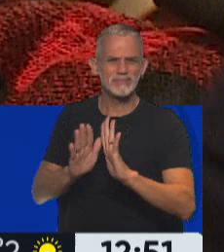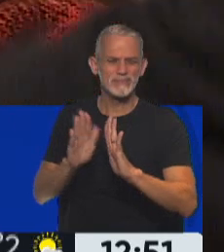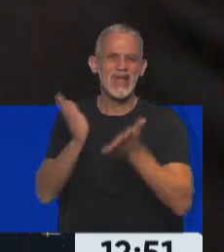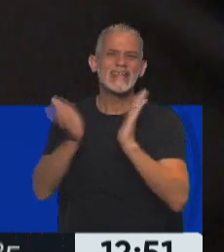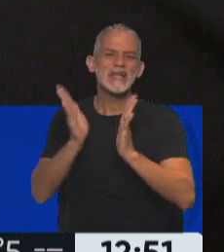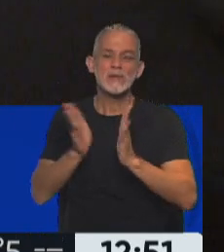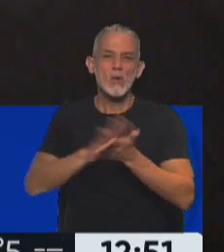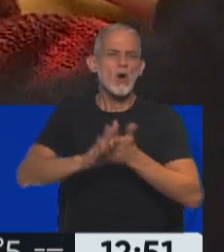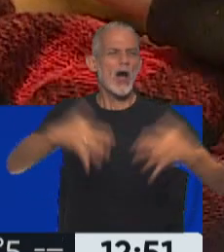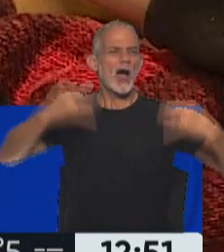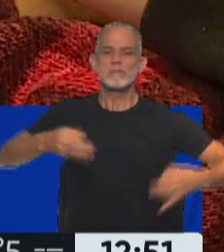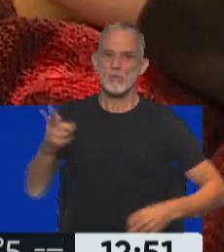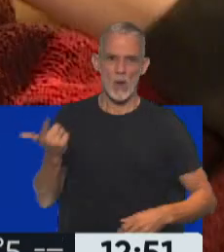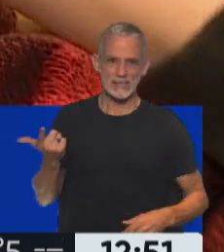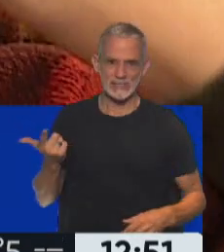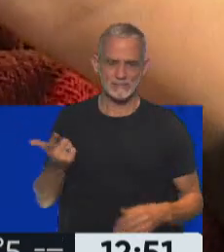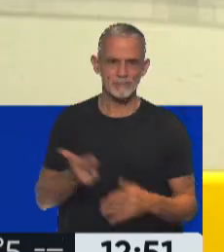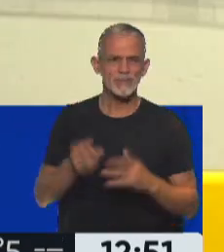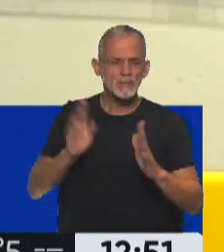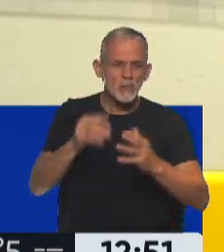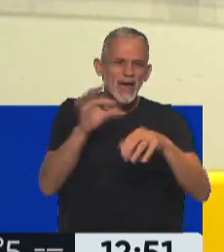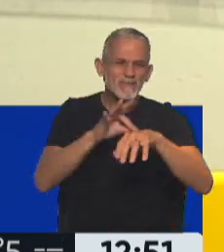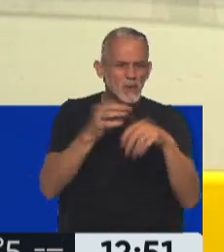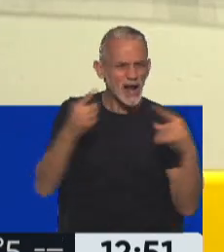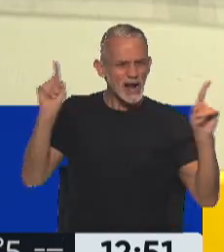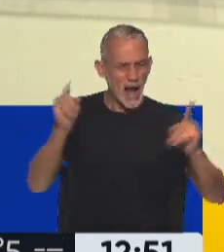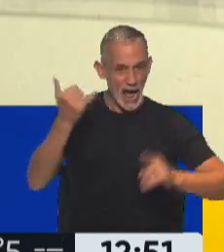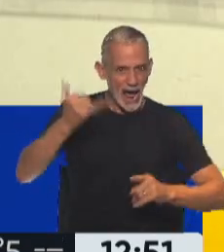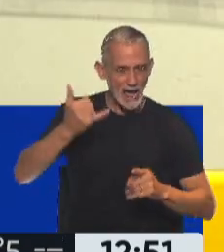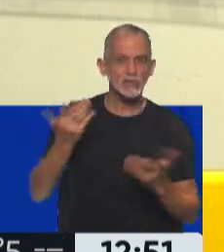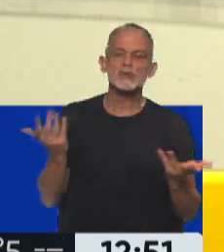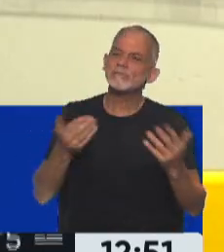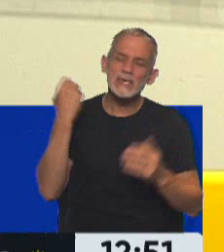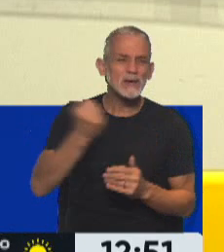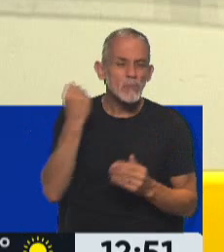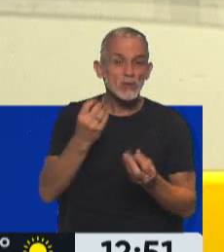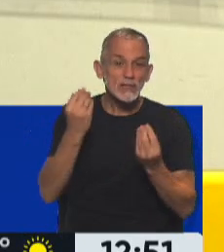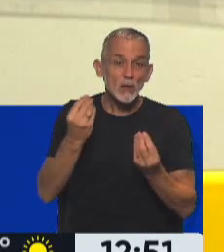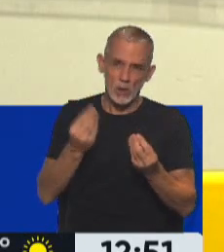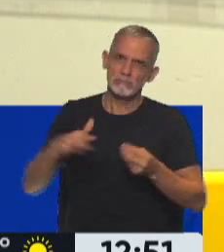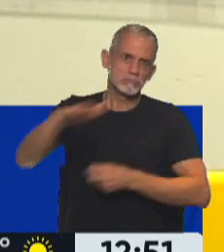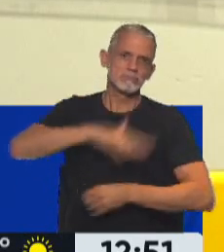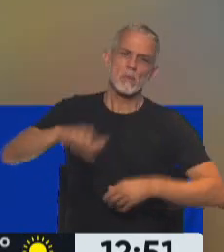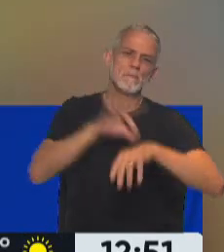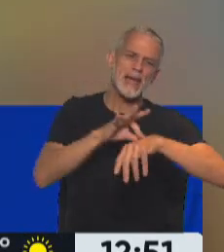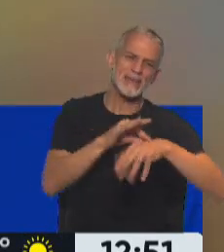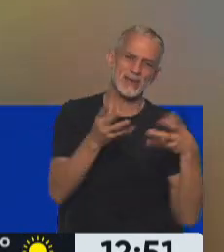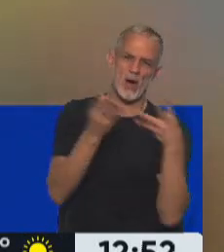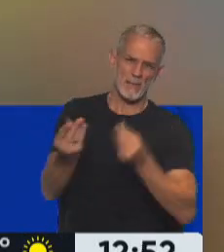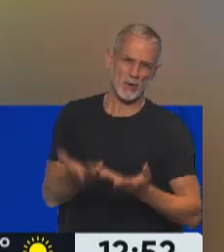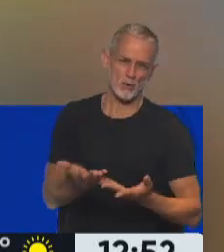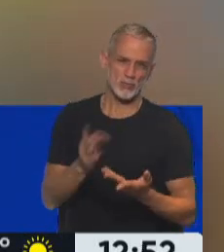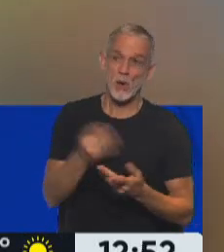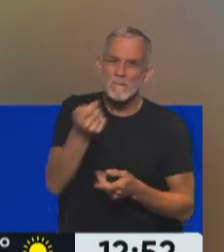pero no existe una cura. Dentro del universo de enfermedades raras, se vuelve imprescindible el apoyo de la comunidad médica, ya que al haber